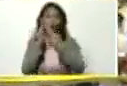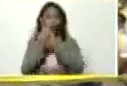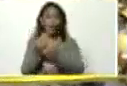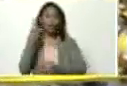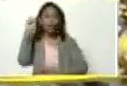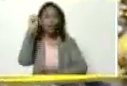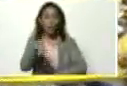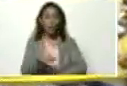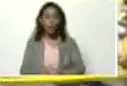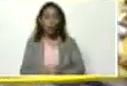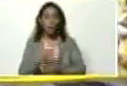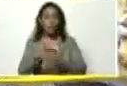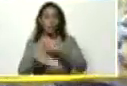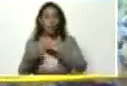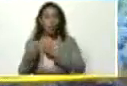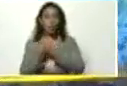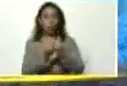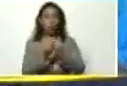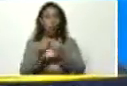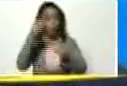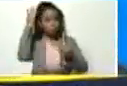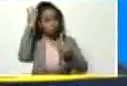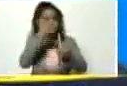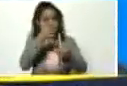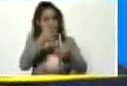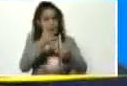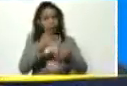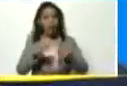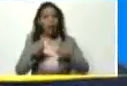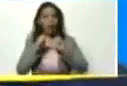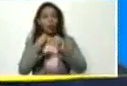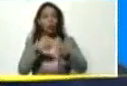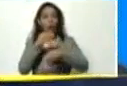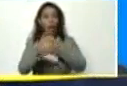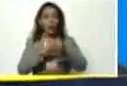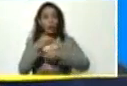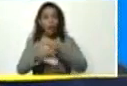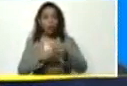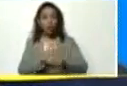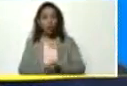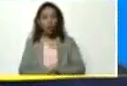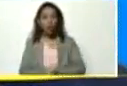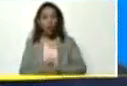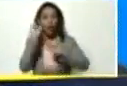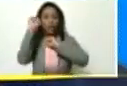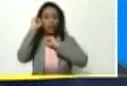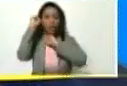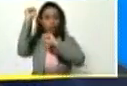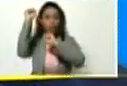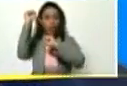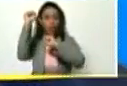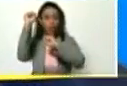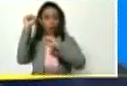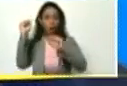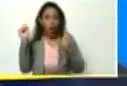también, vamos a acompañar con programas de formación y seguimos entonces, presidente, en Victoria, con